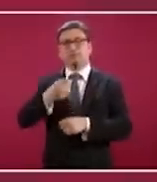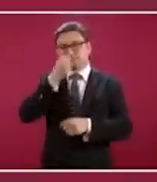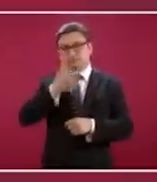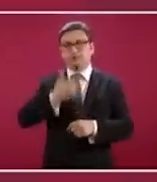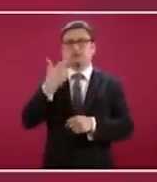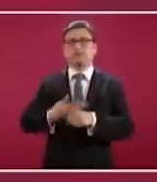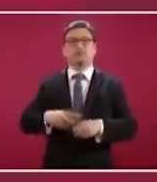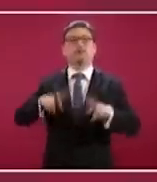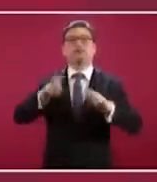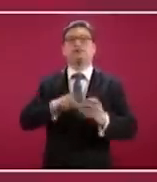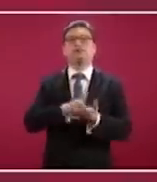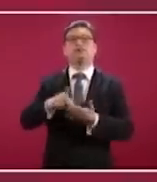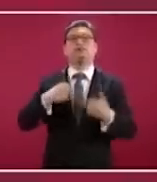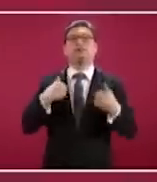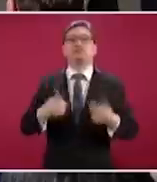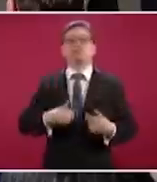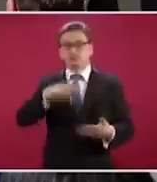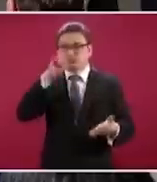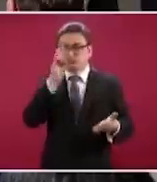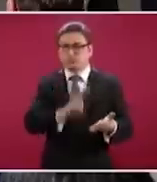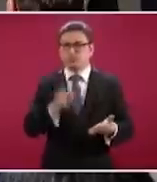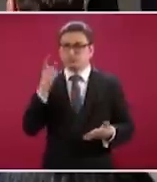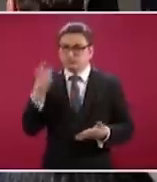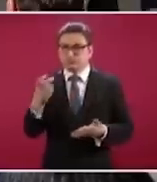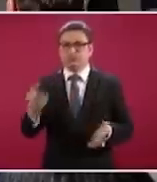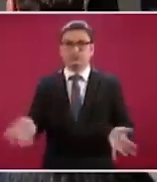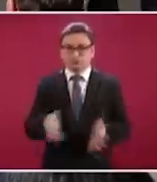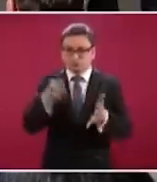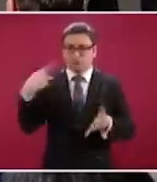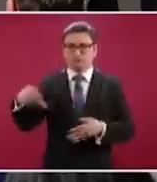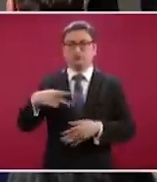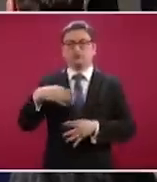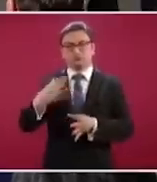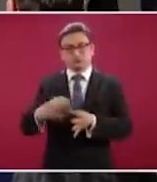los Derechos Humanos, y estamos